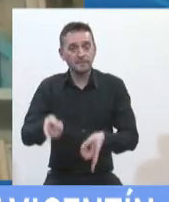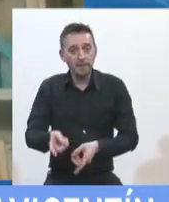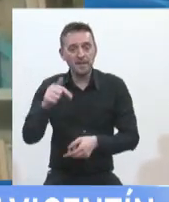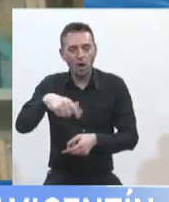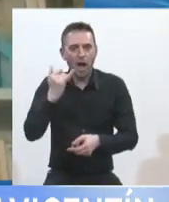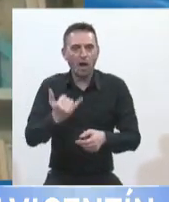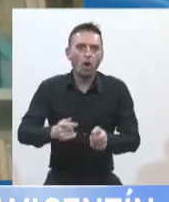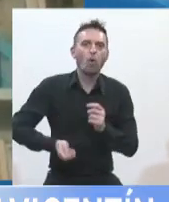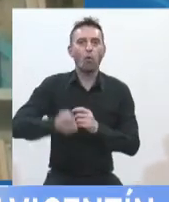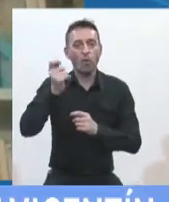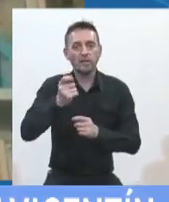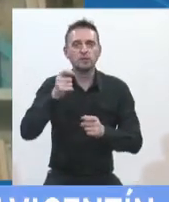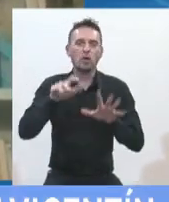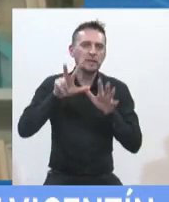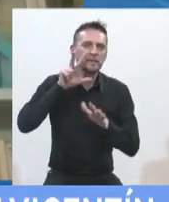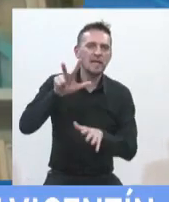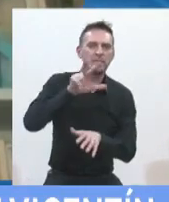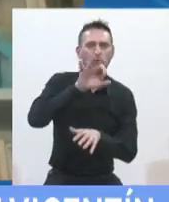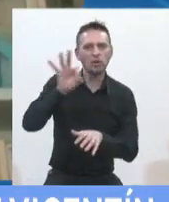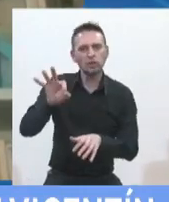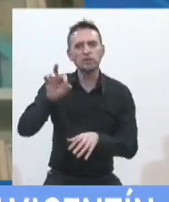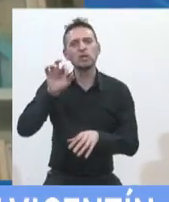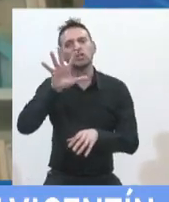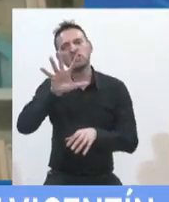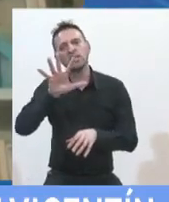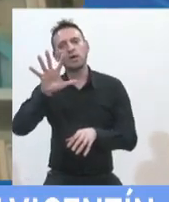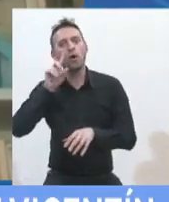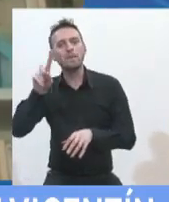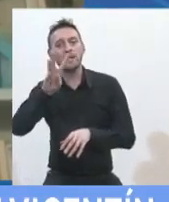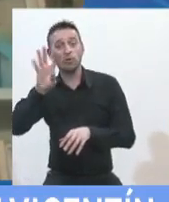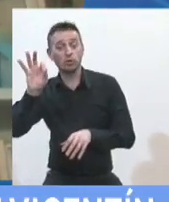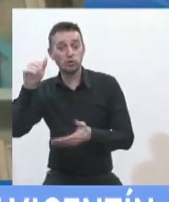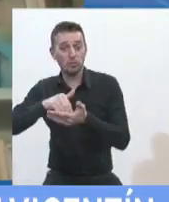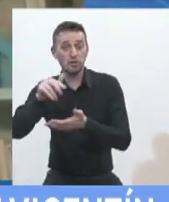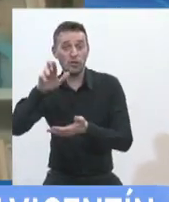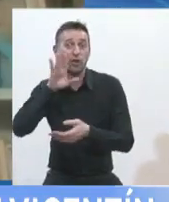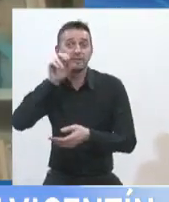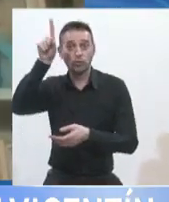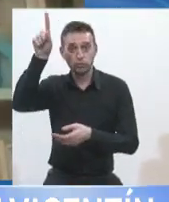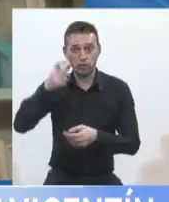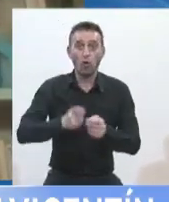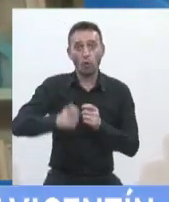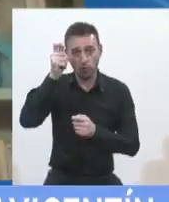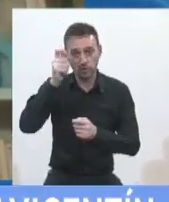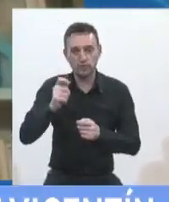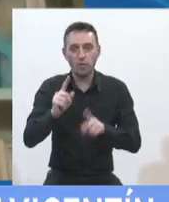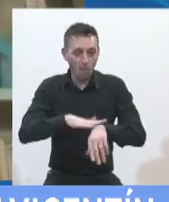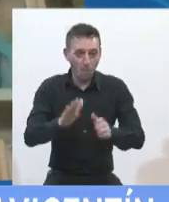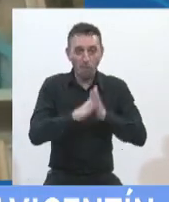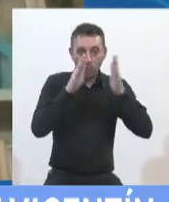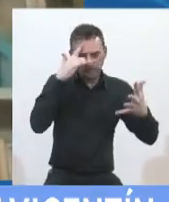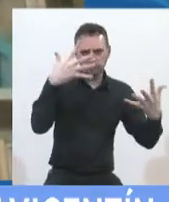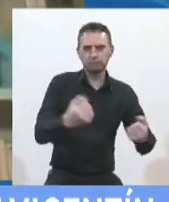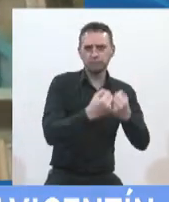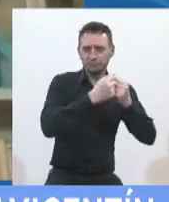ahora tenemos un juicio 3 entre 3.400 y 5 mil 400 millones de dólares en eeuu en ese momento el